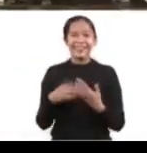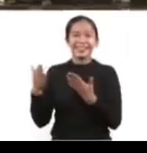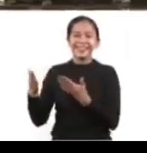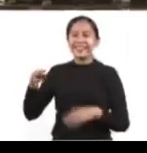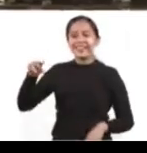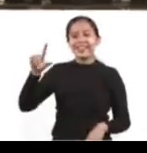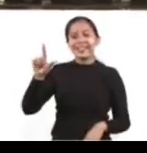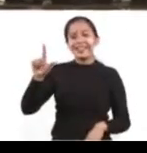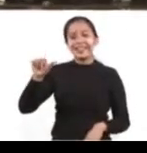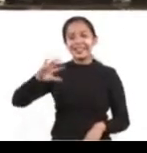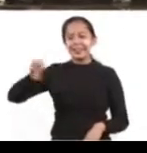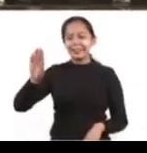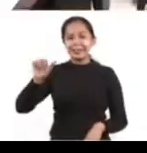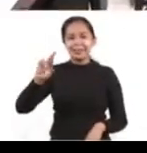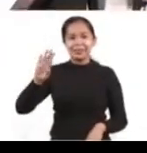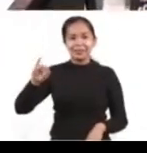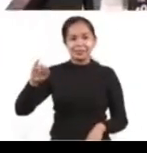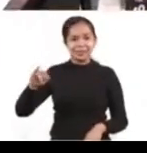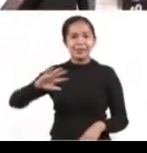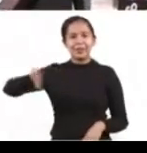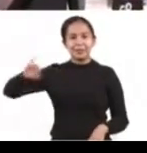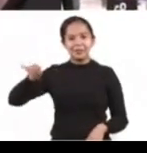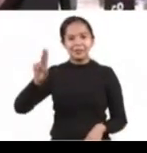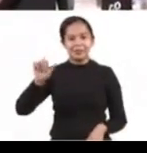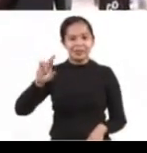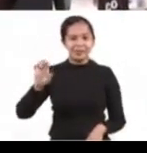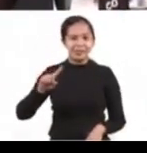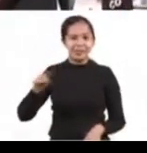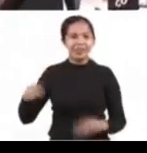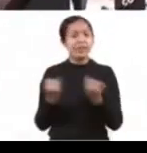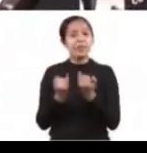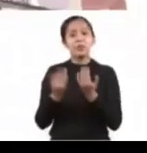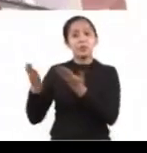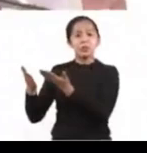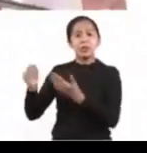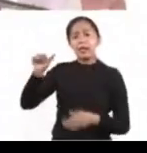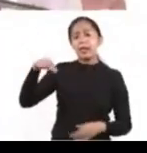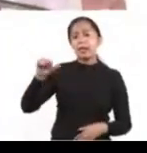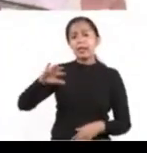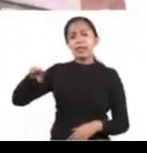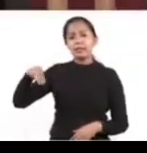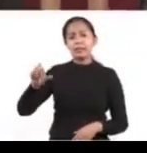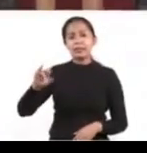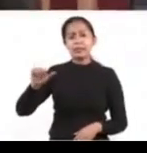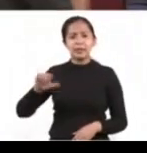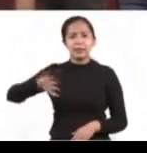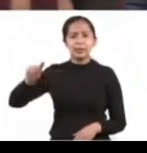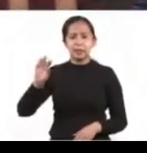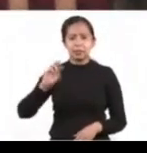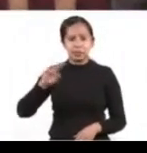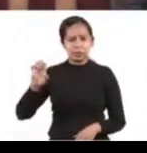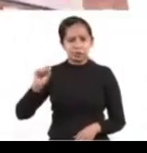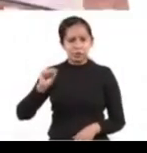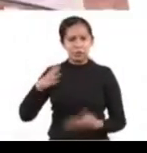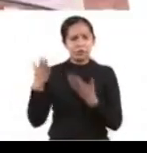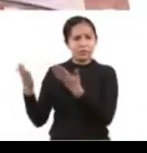Barri Juárez. Bien entrando, Oscar Valdés, el aplauso por favor. Ana María Torres, uno de los grandes,